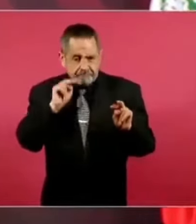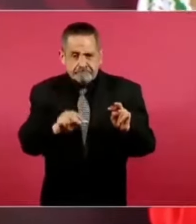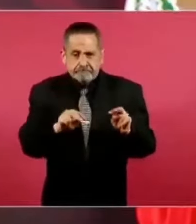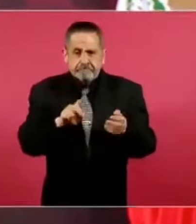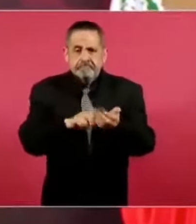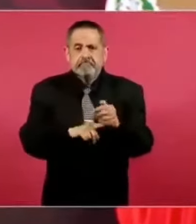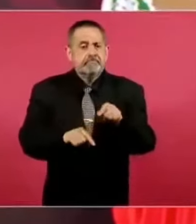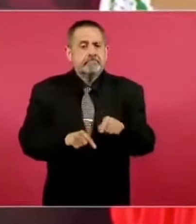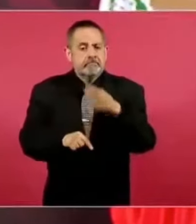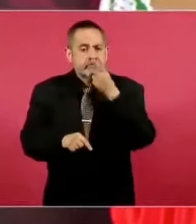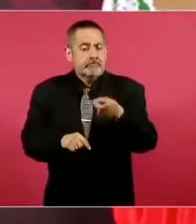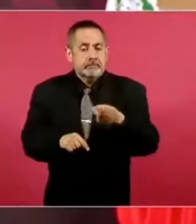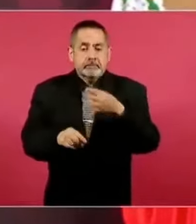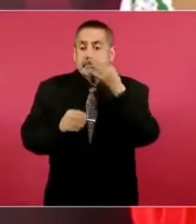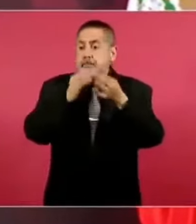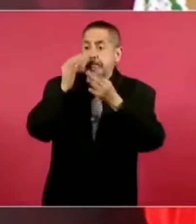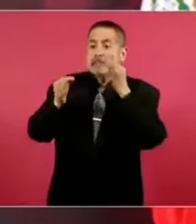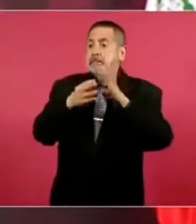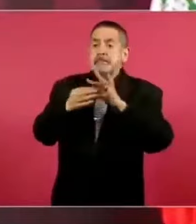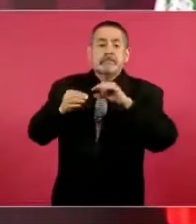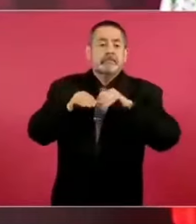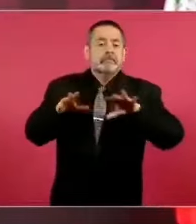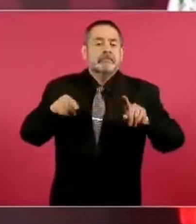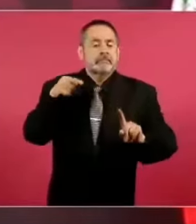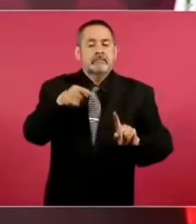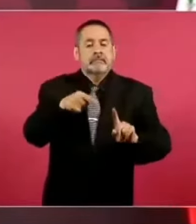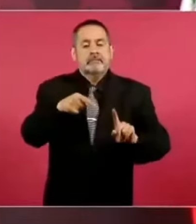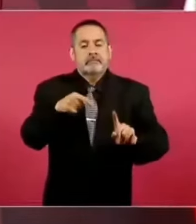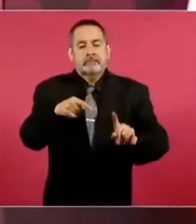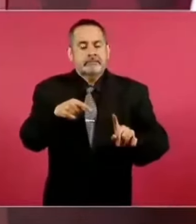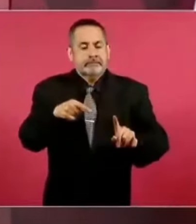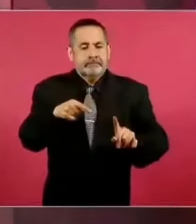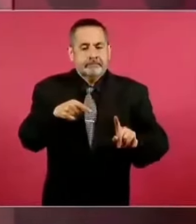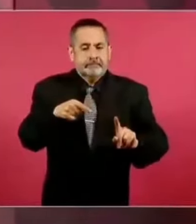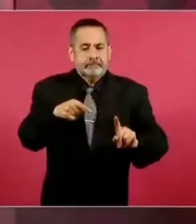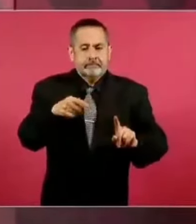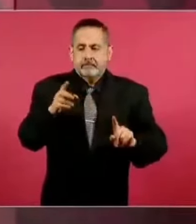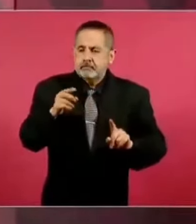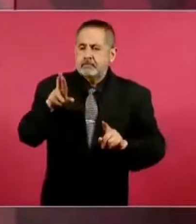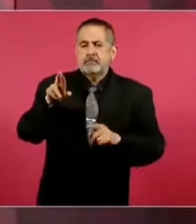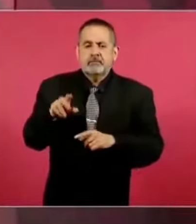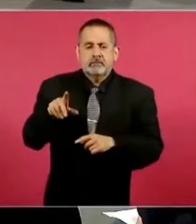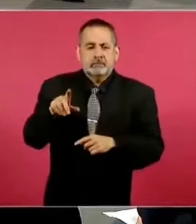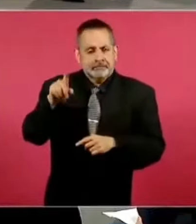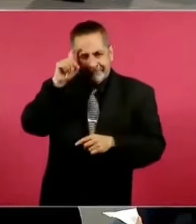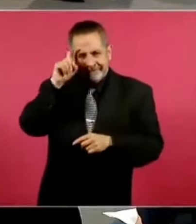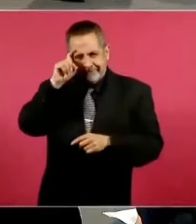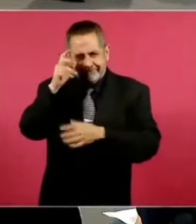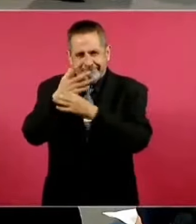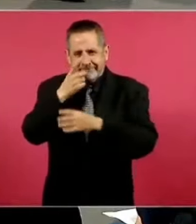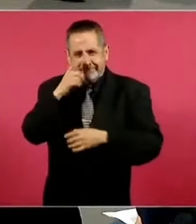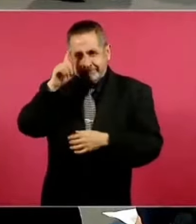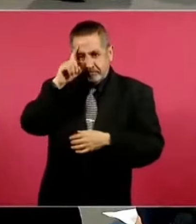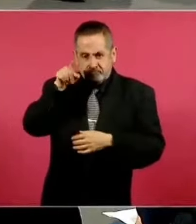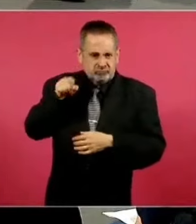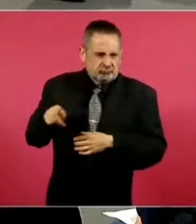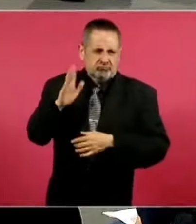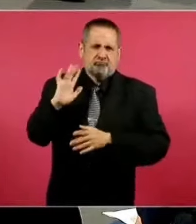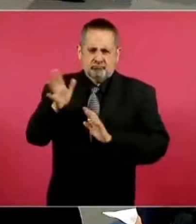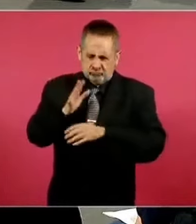un anuncio de que el doctor López gatel había hecho una